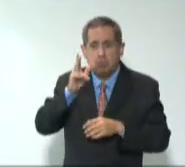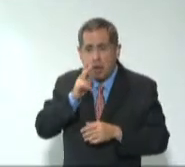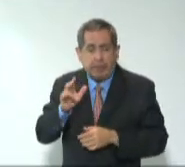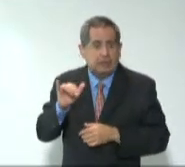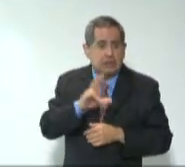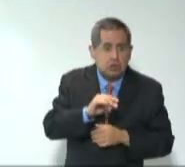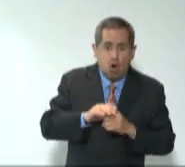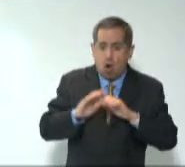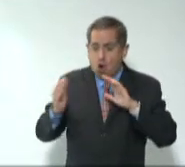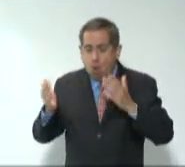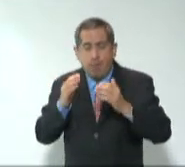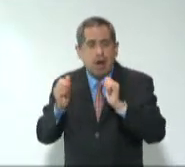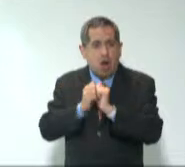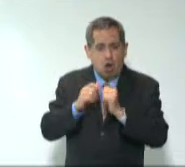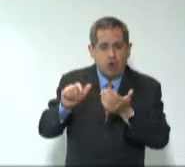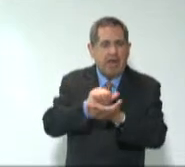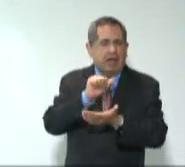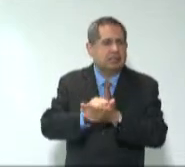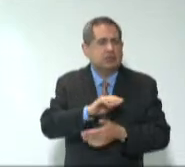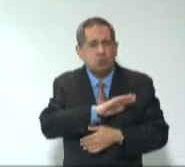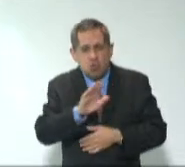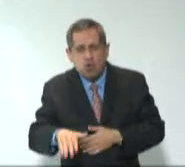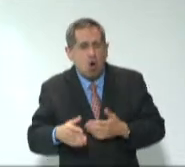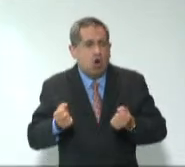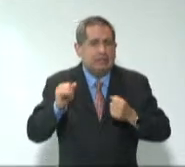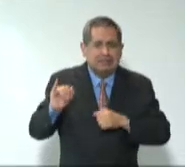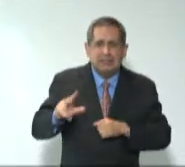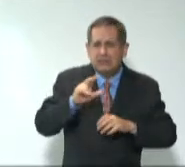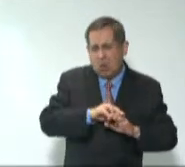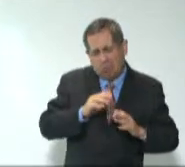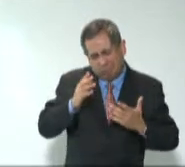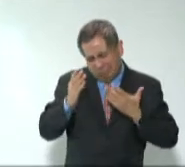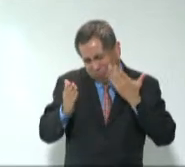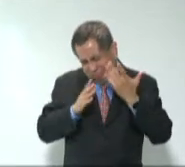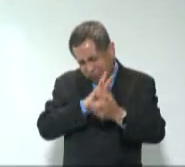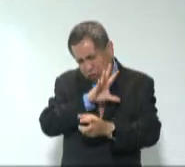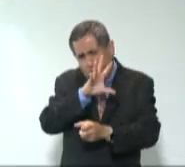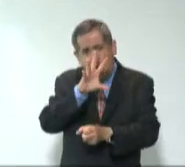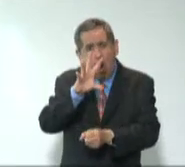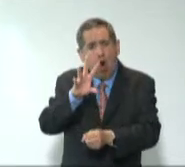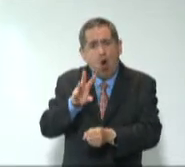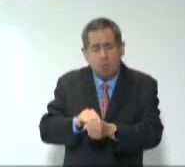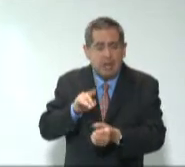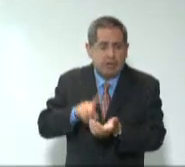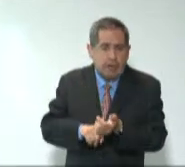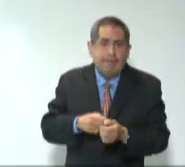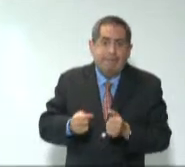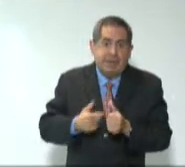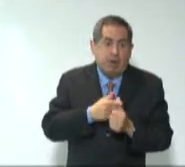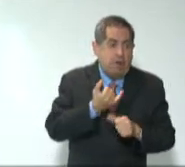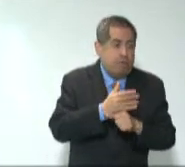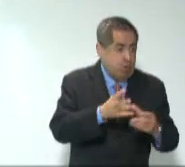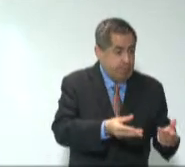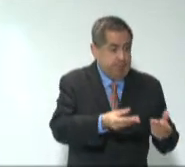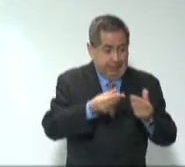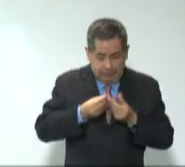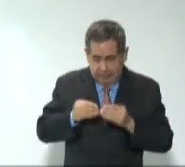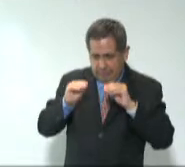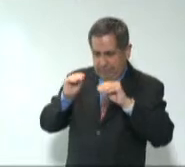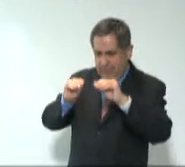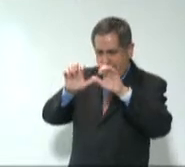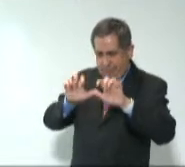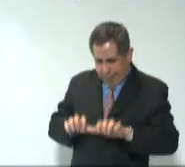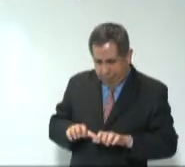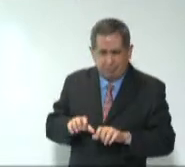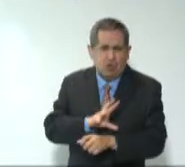ahí comparados con las actas de defunción son o no son etcétera etcétera primero Hay que tenerle información para poder entrar a una discusión